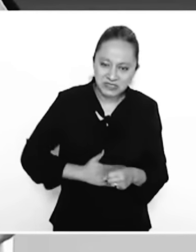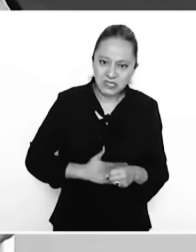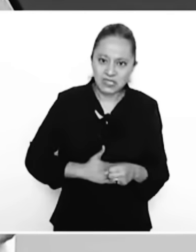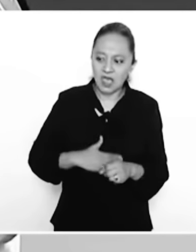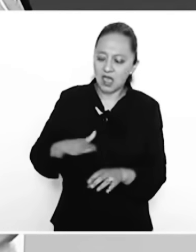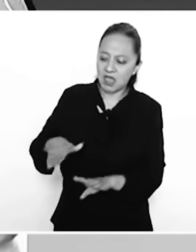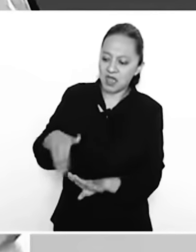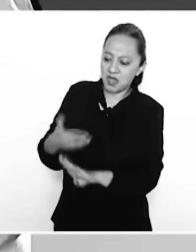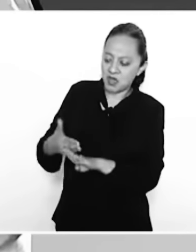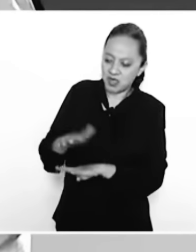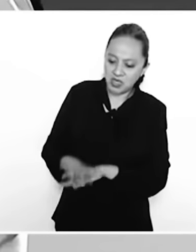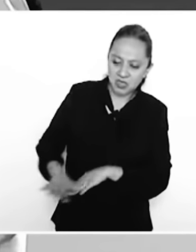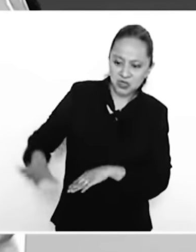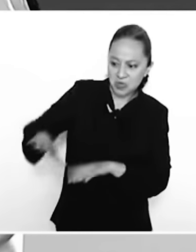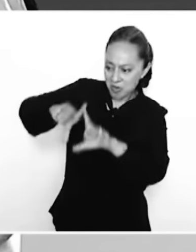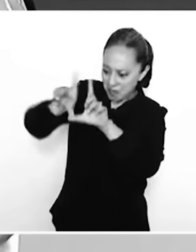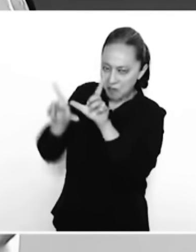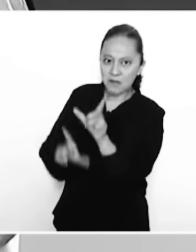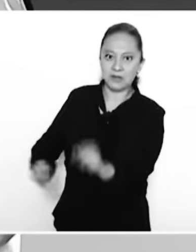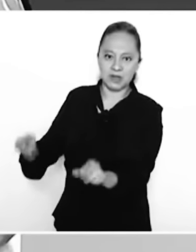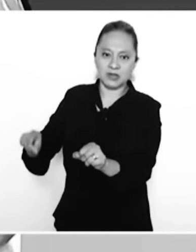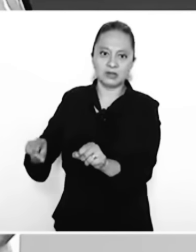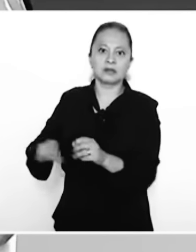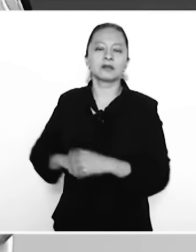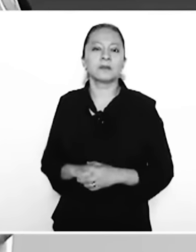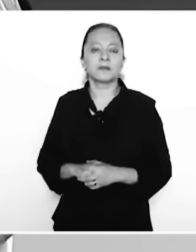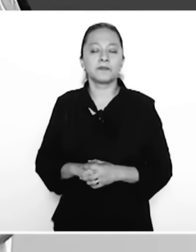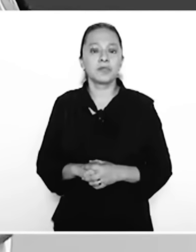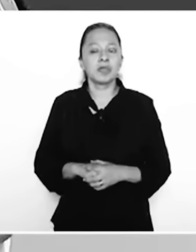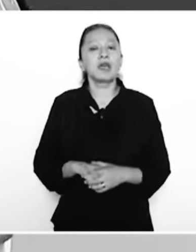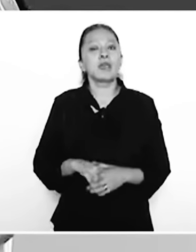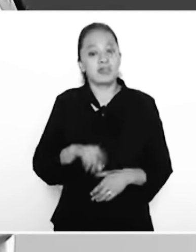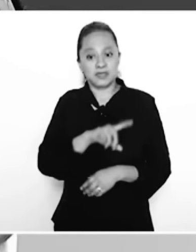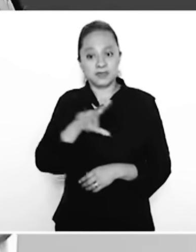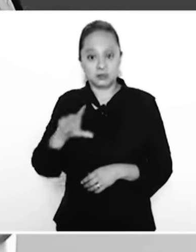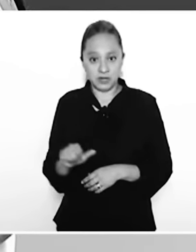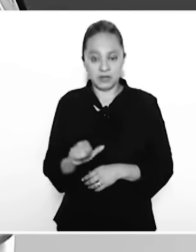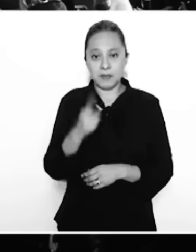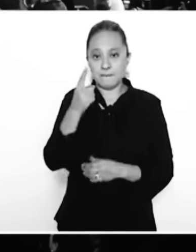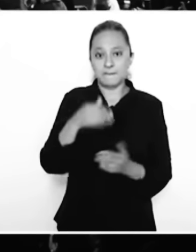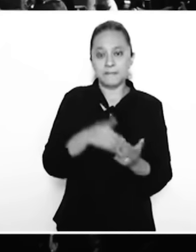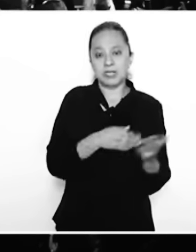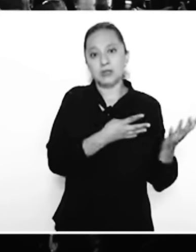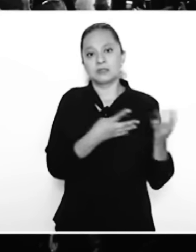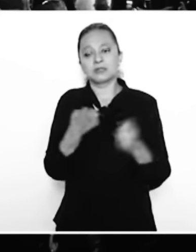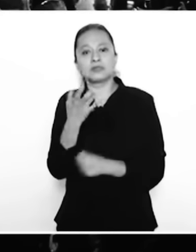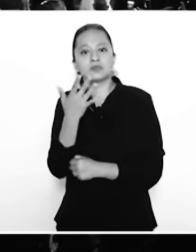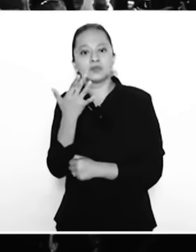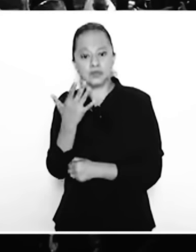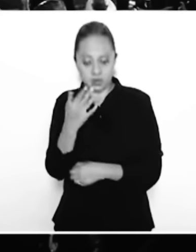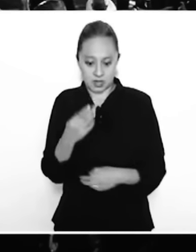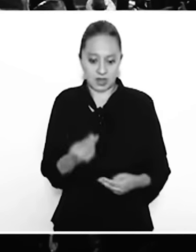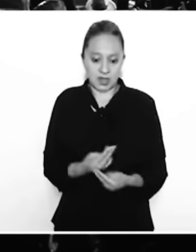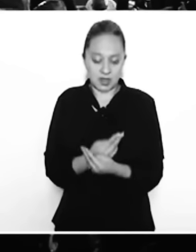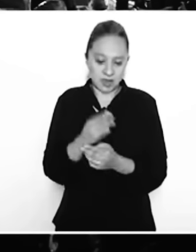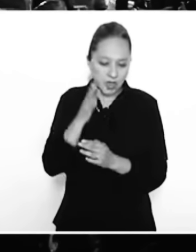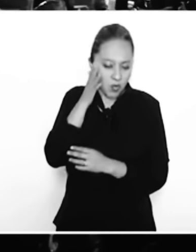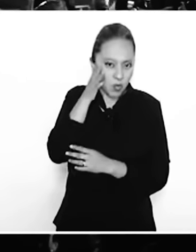pueblo de México. Así, para los nacidos después de 1950, el supuesto